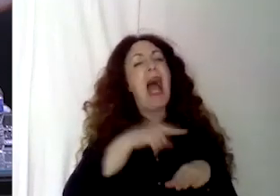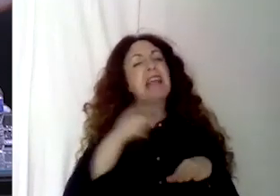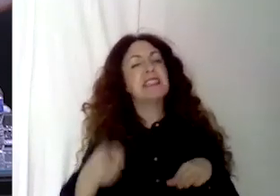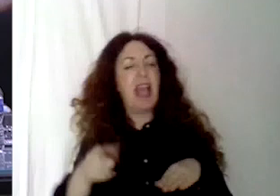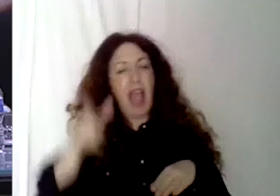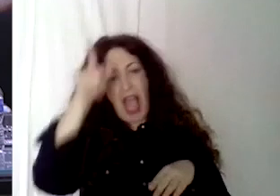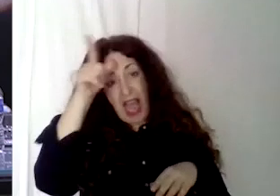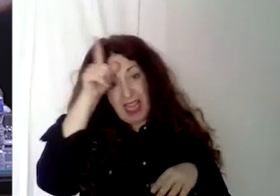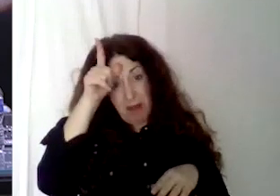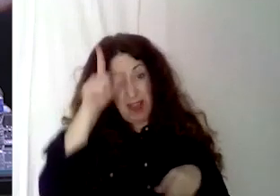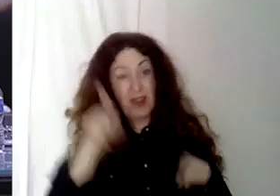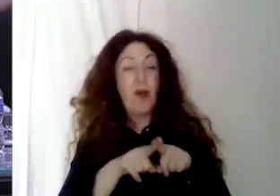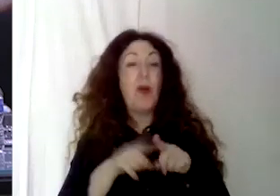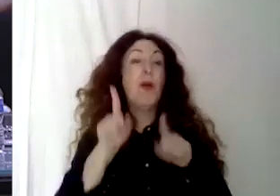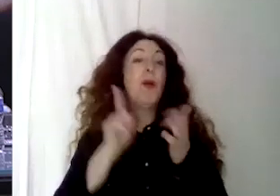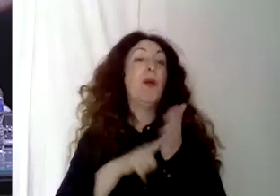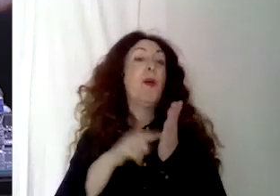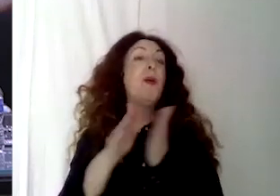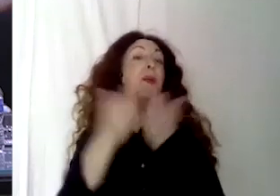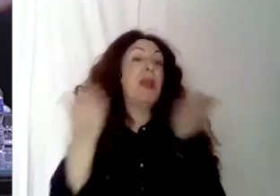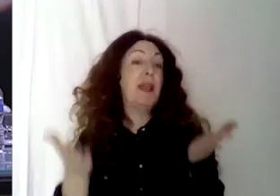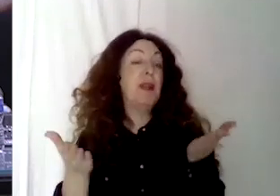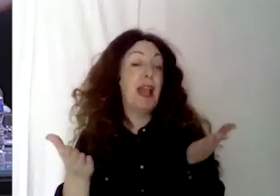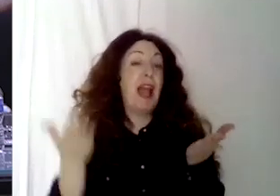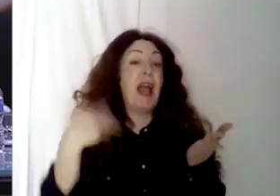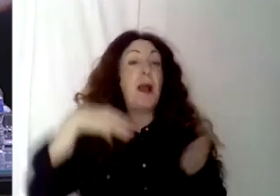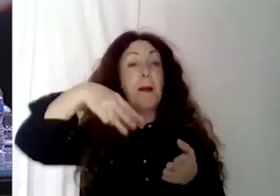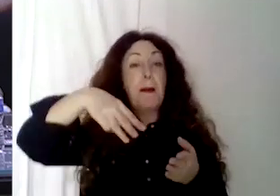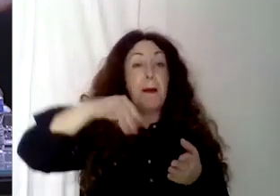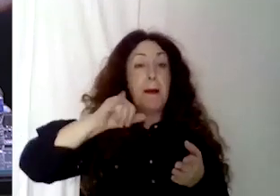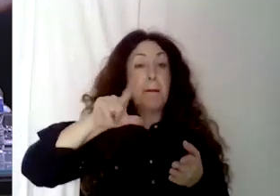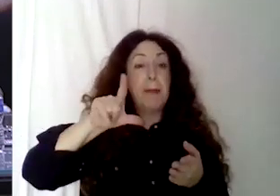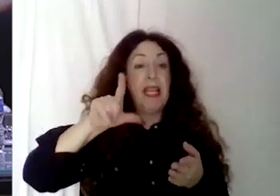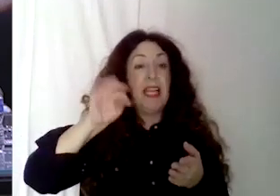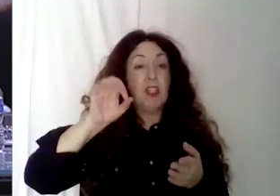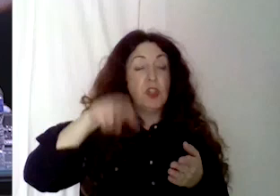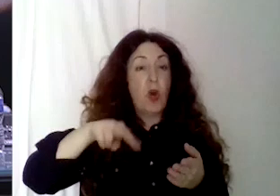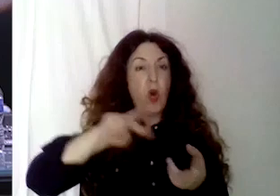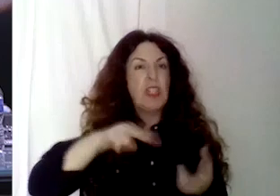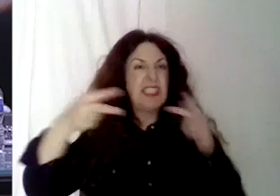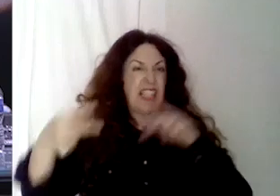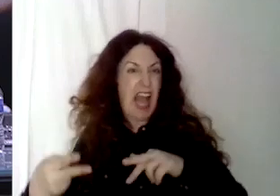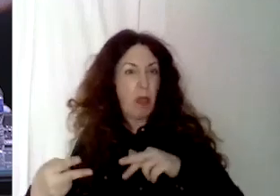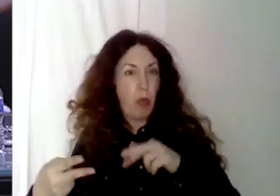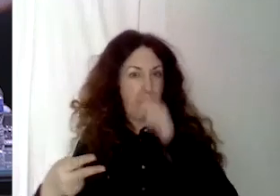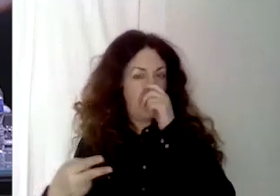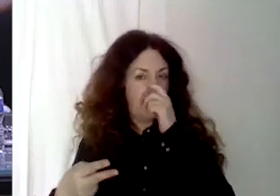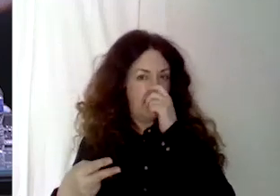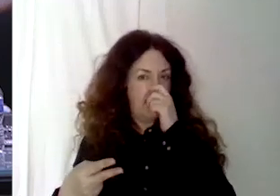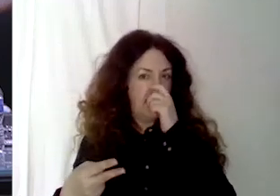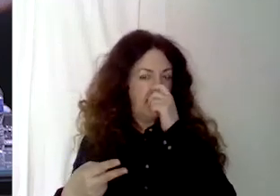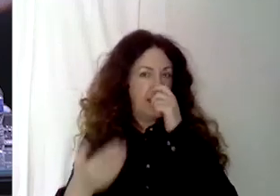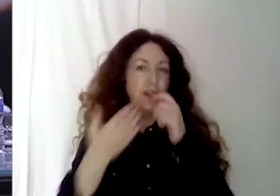traduce la Biblia de St. James, ¿no?, es un golpe de efecto a la